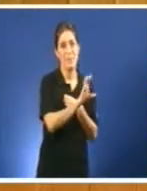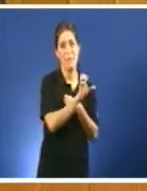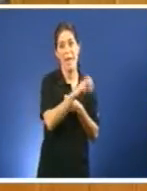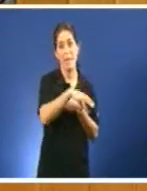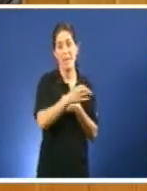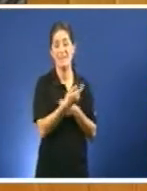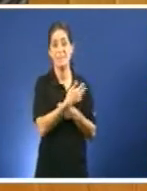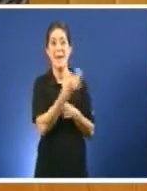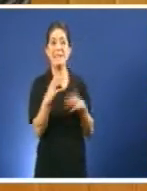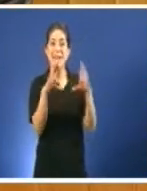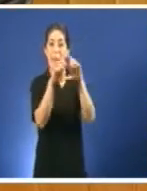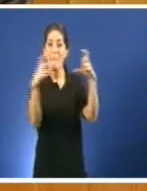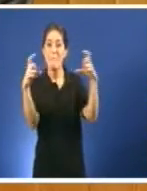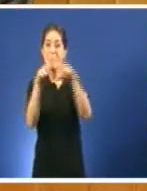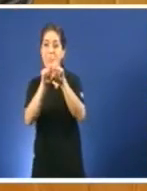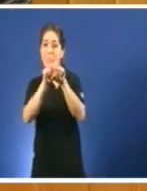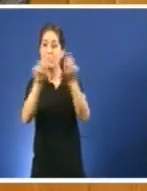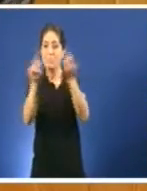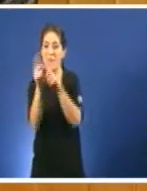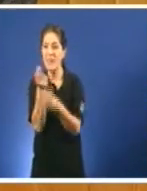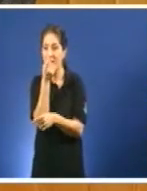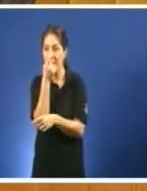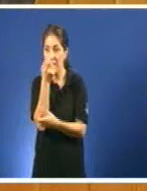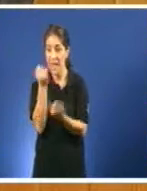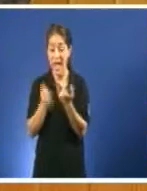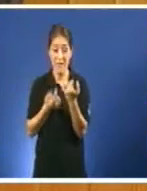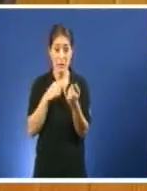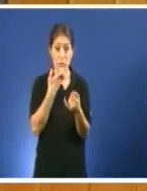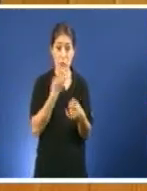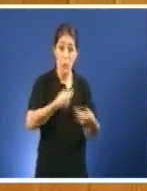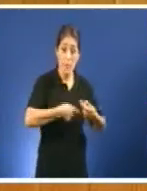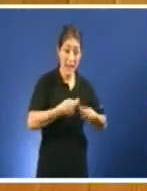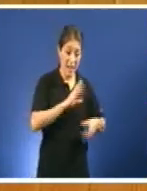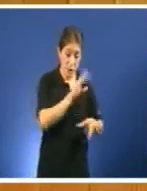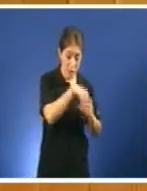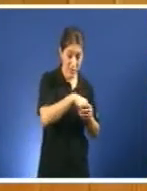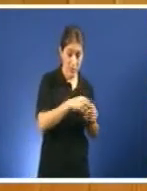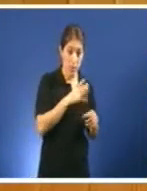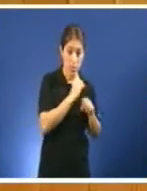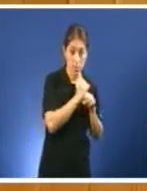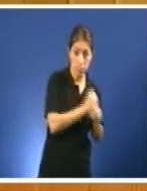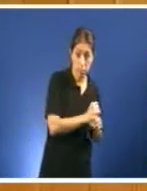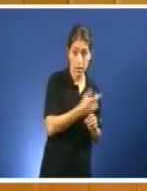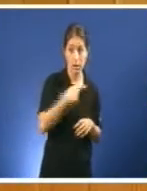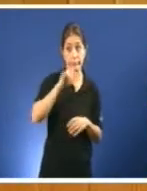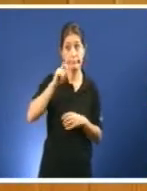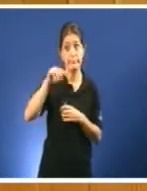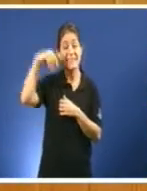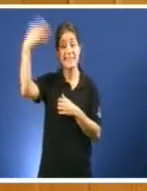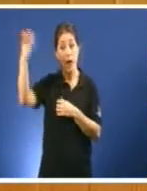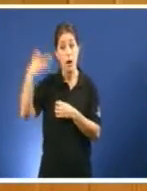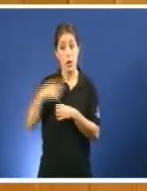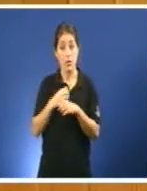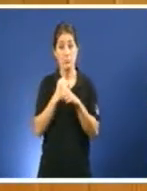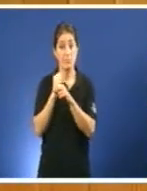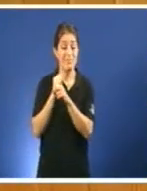microempresas, moito máis dependentes do mercado interno que do mercado exterior. Pemes e microempresas